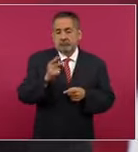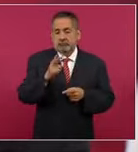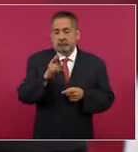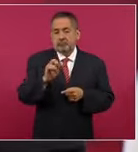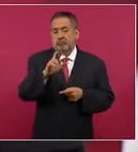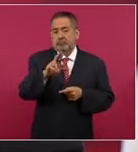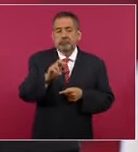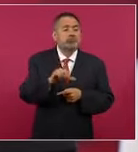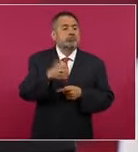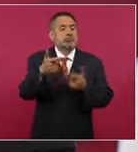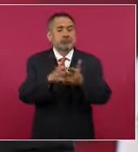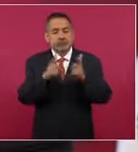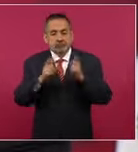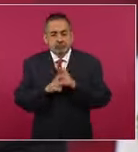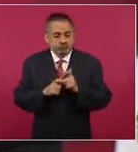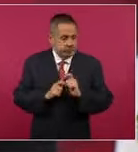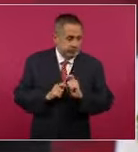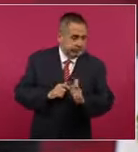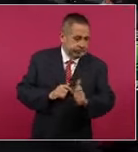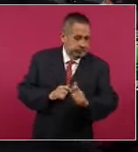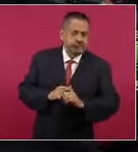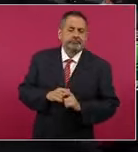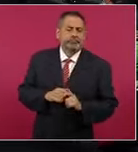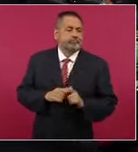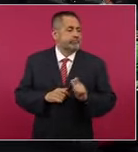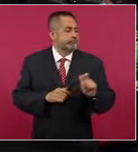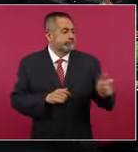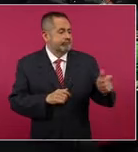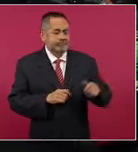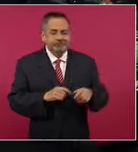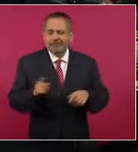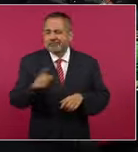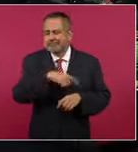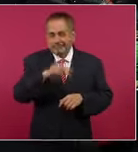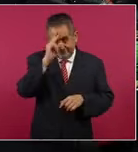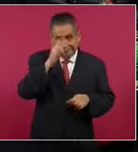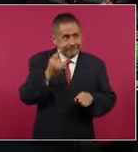encabezando otro grupo de intelectuales orgánicos,